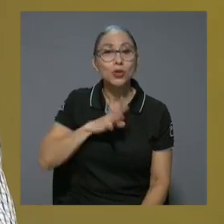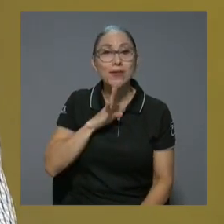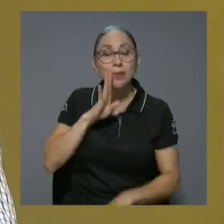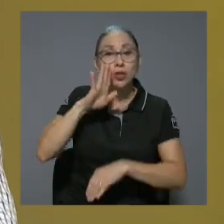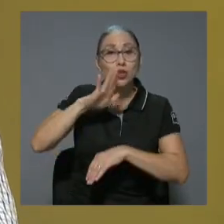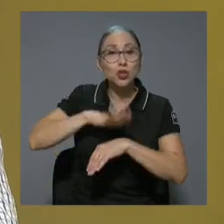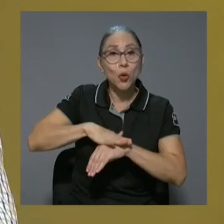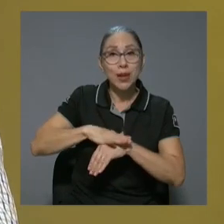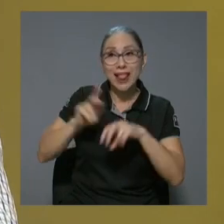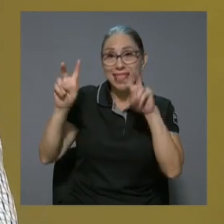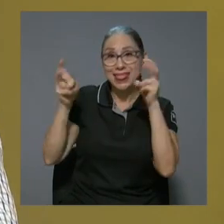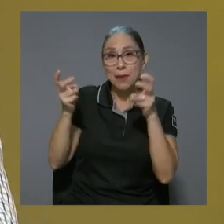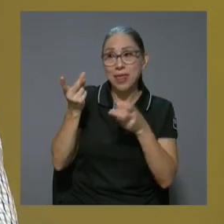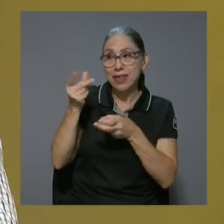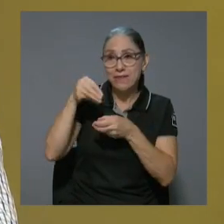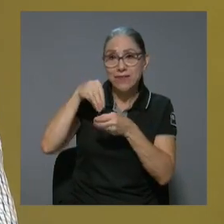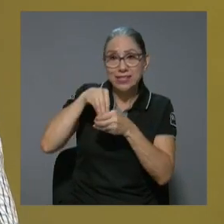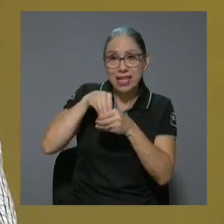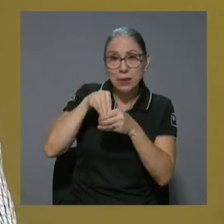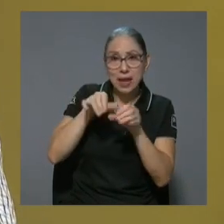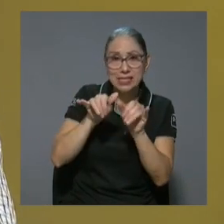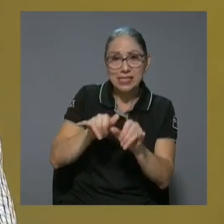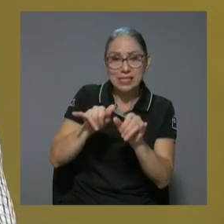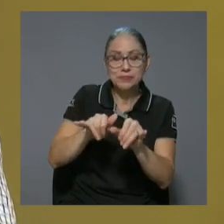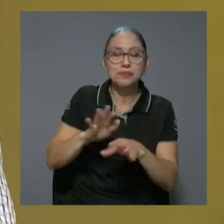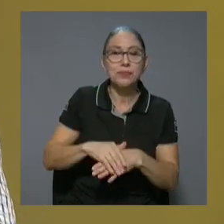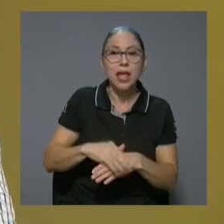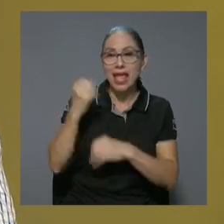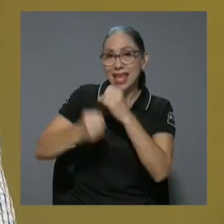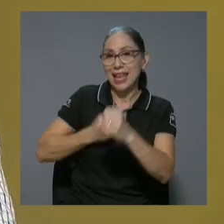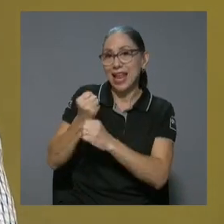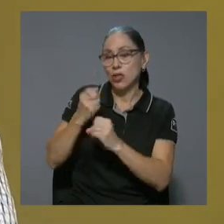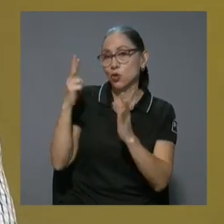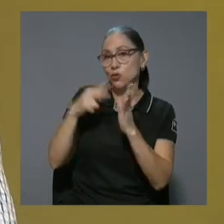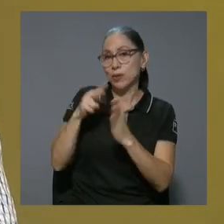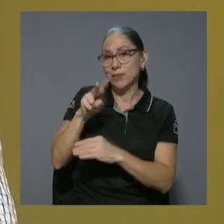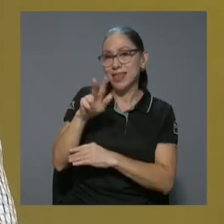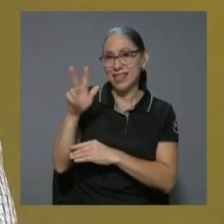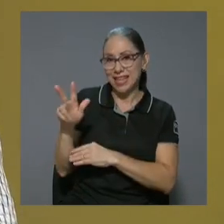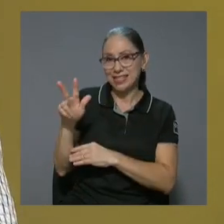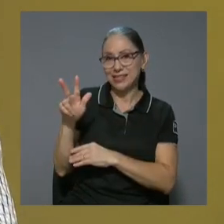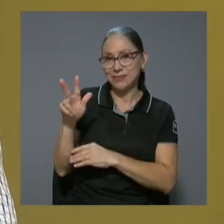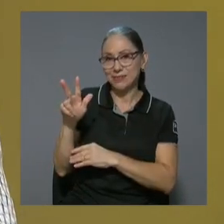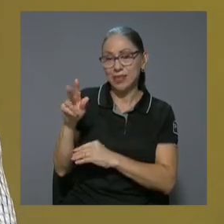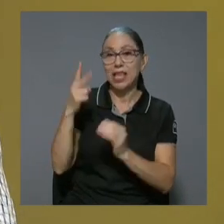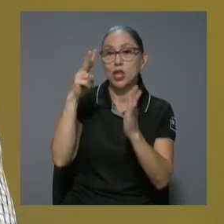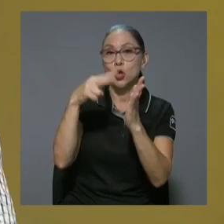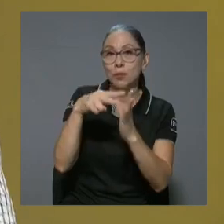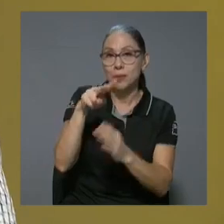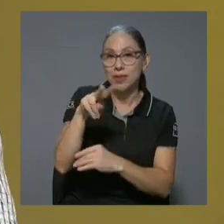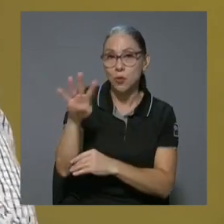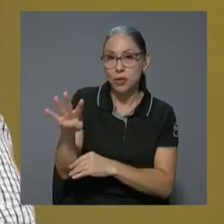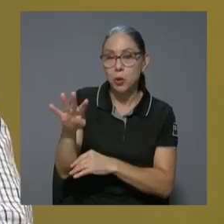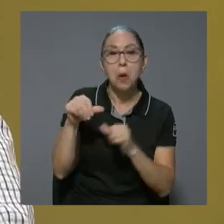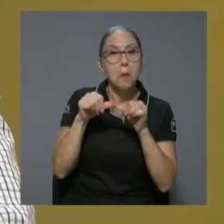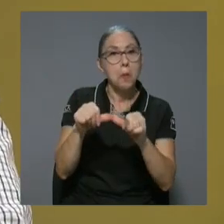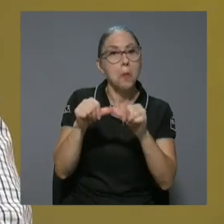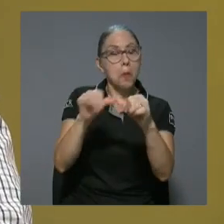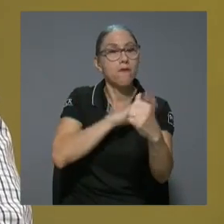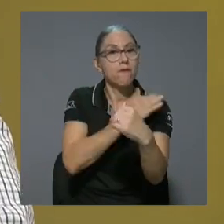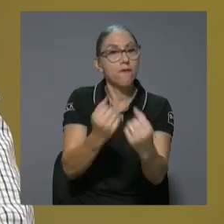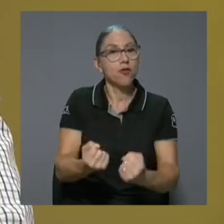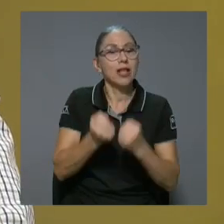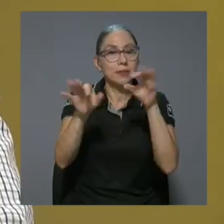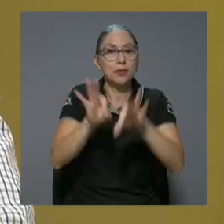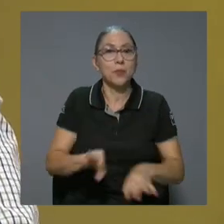de reservas. En el año 2023 y en el año 2024 vamos a seguir viendo un fortalecimiento importante